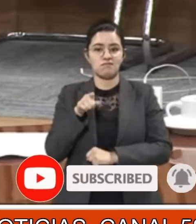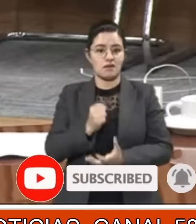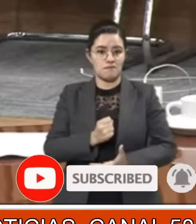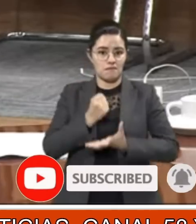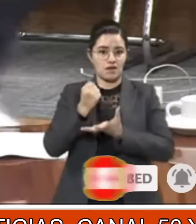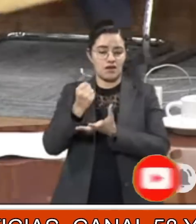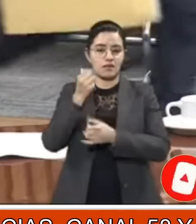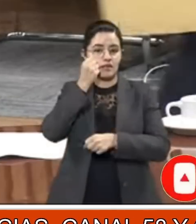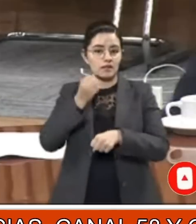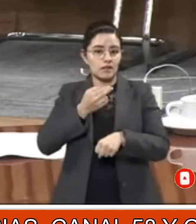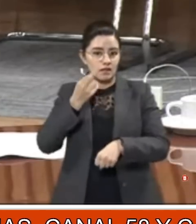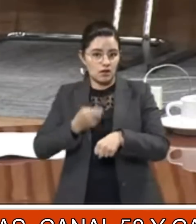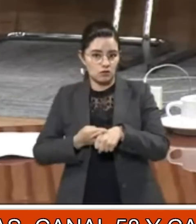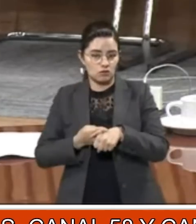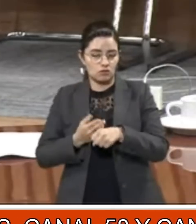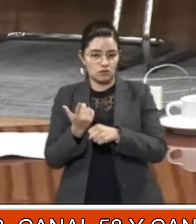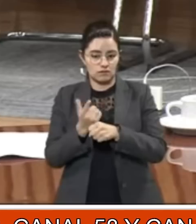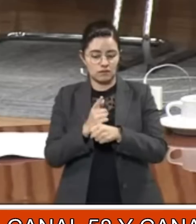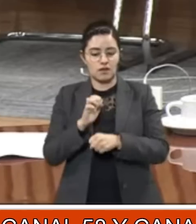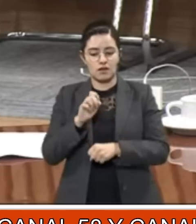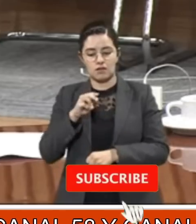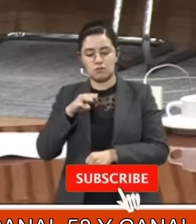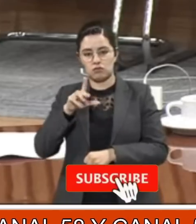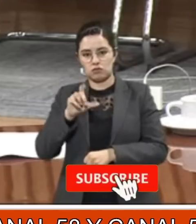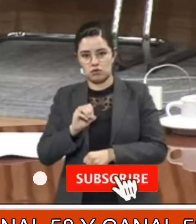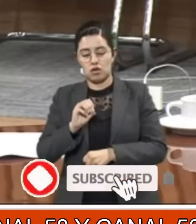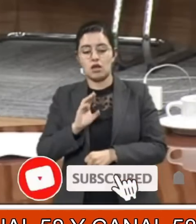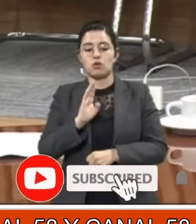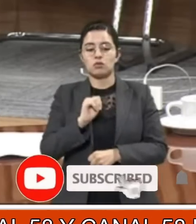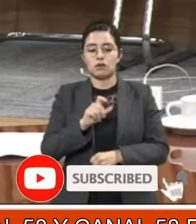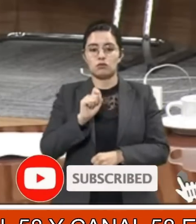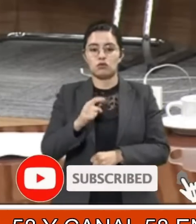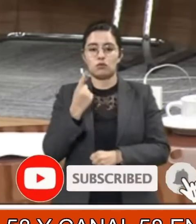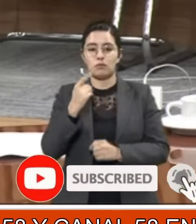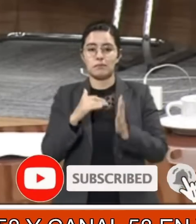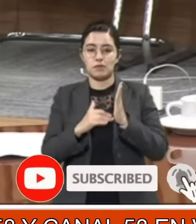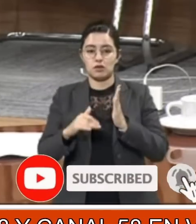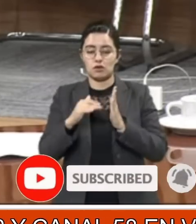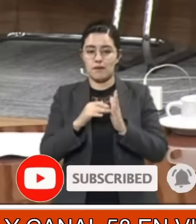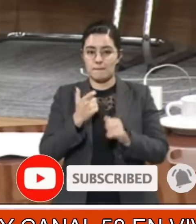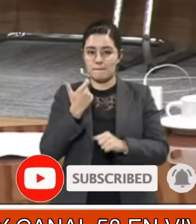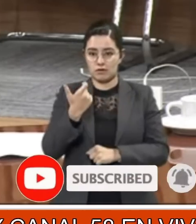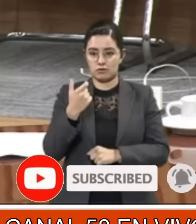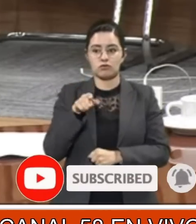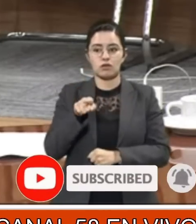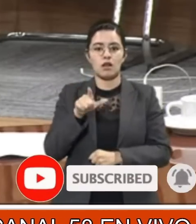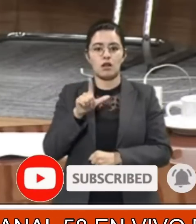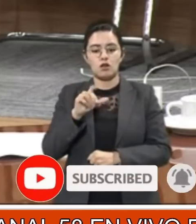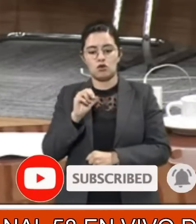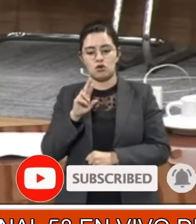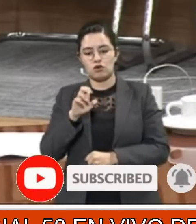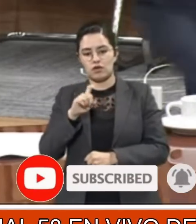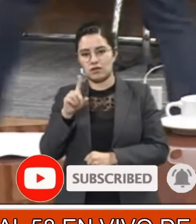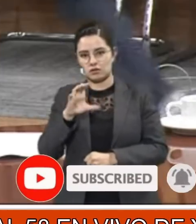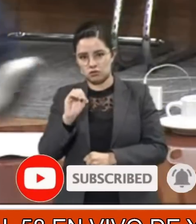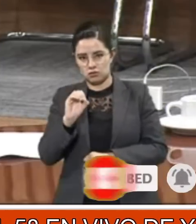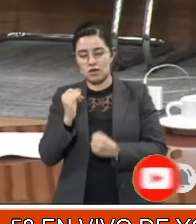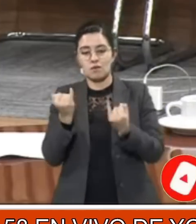marranote que tienen en este Instituto Nacional Electoral y con el cual van a financiar sus liquidaciones, entre otras cosas, porque hay que